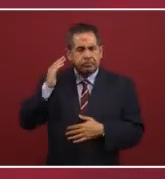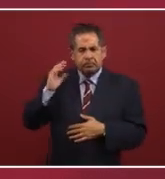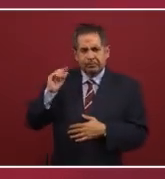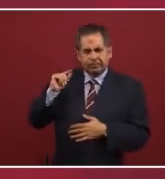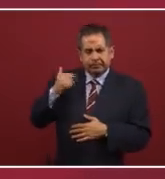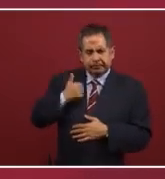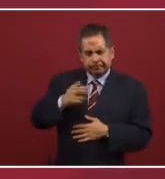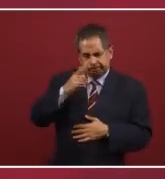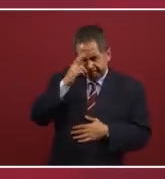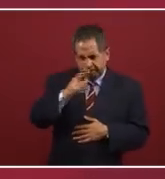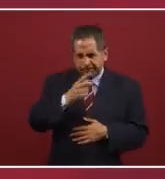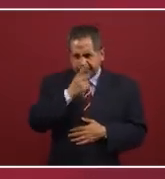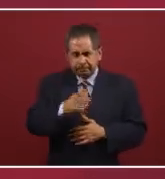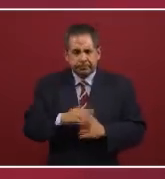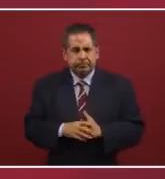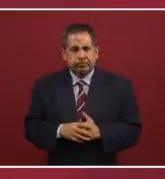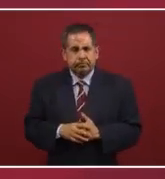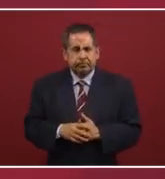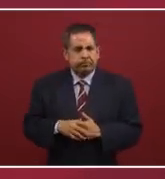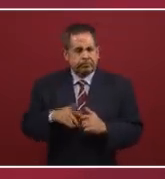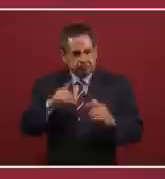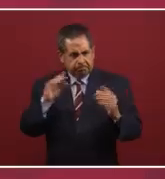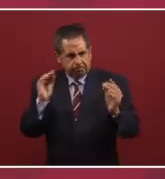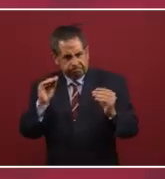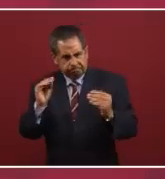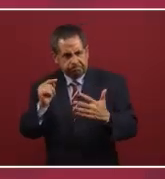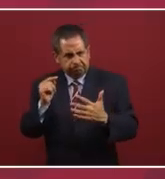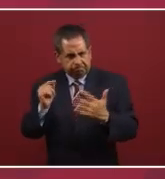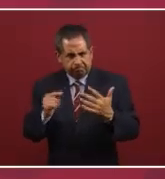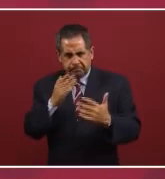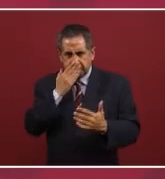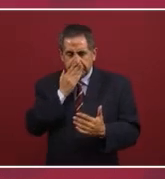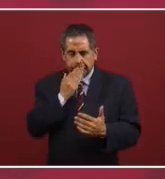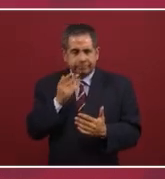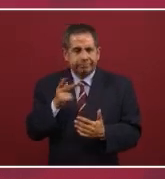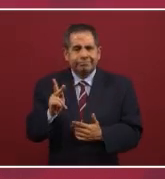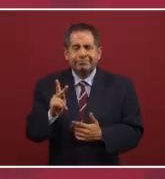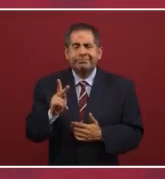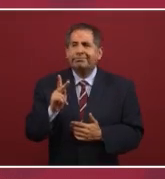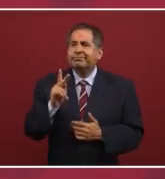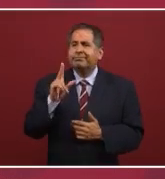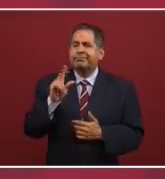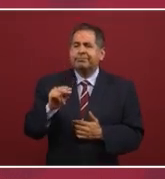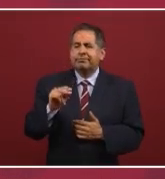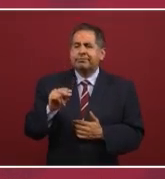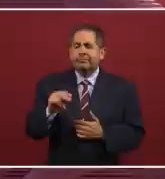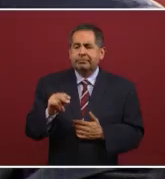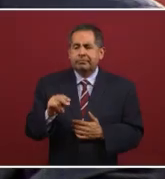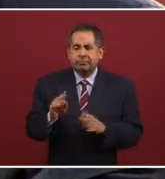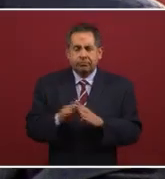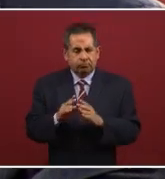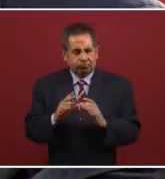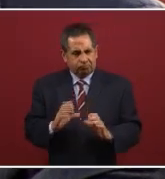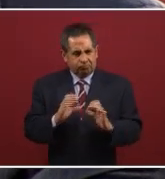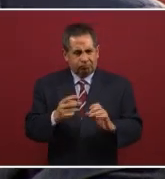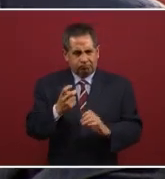días, vamos al debate, ¿sí? Pero cuidemos